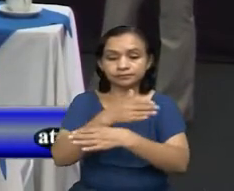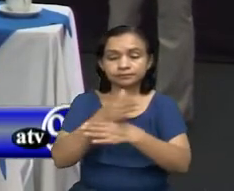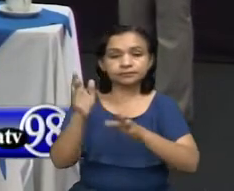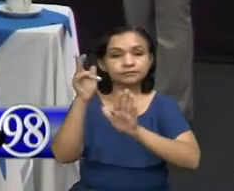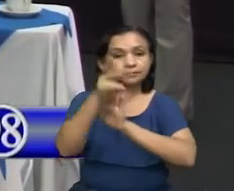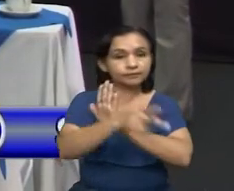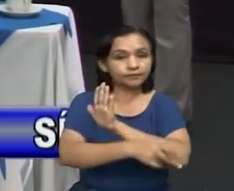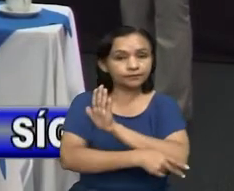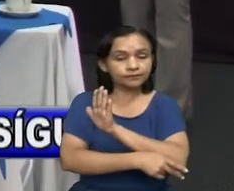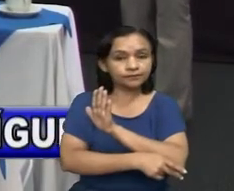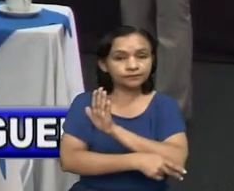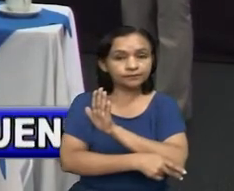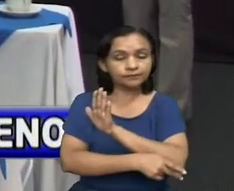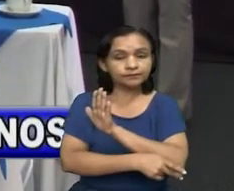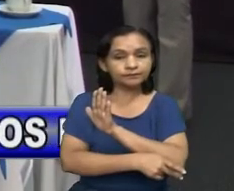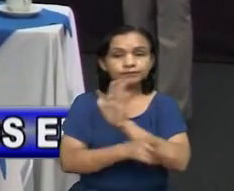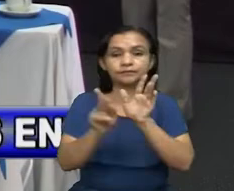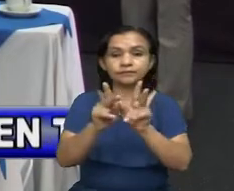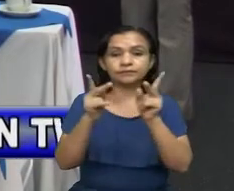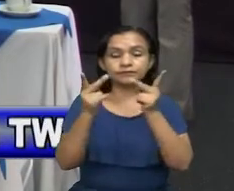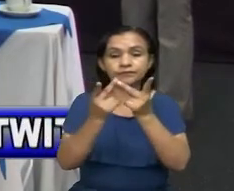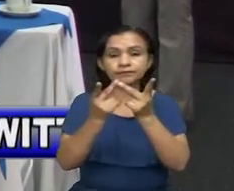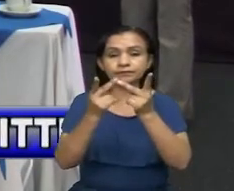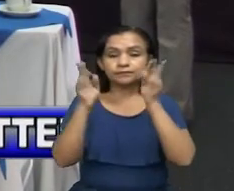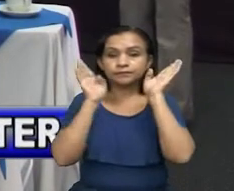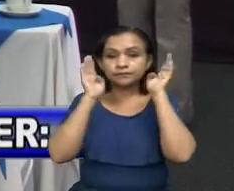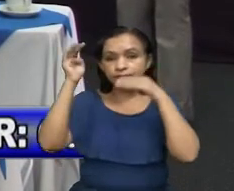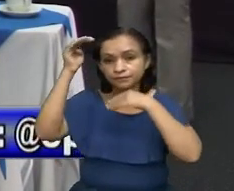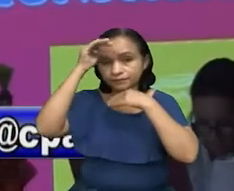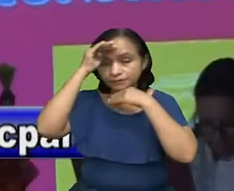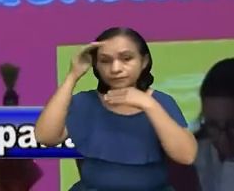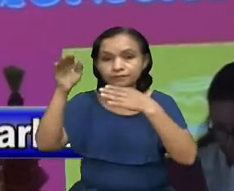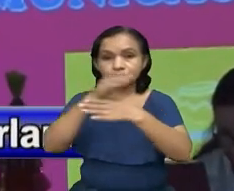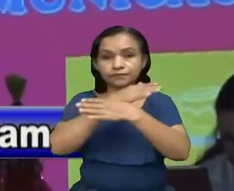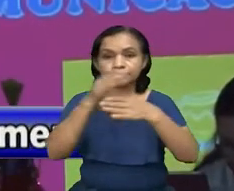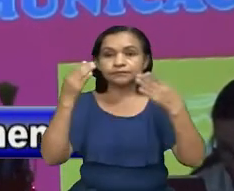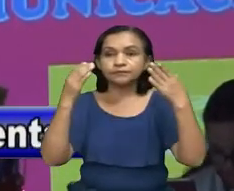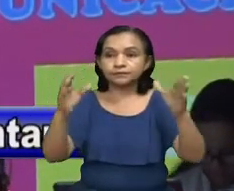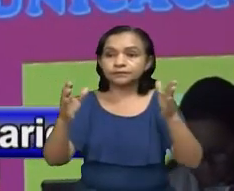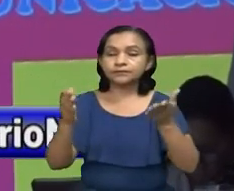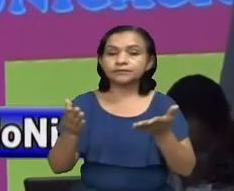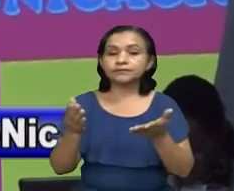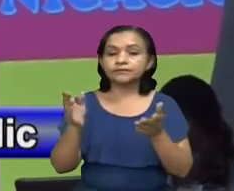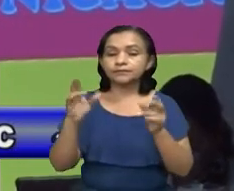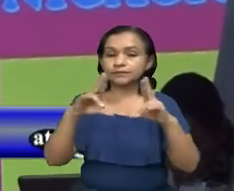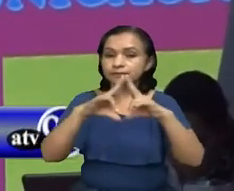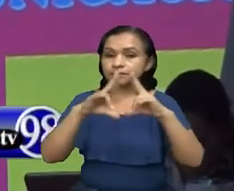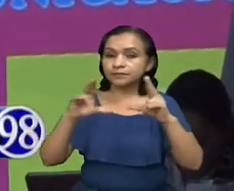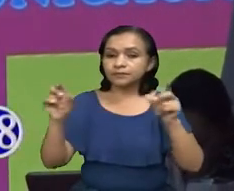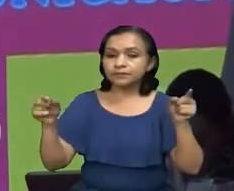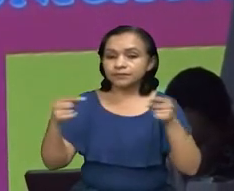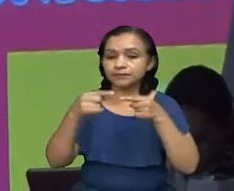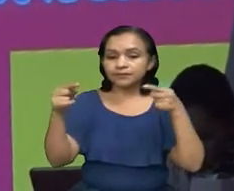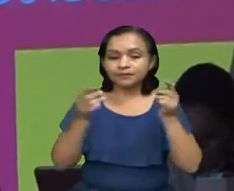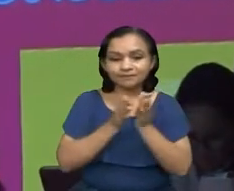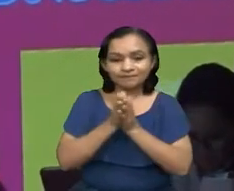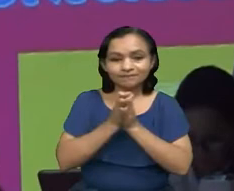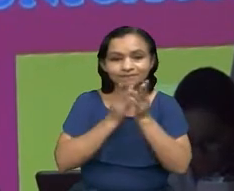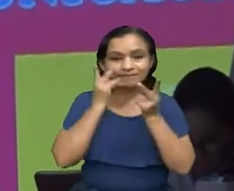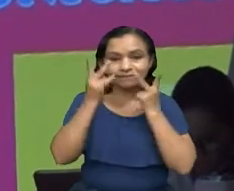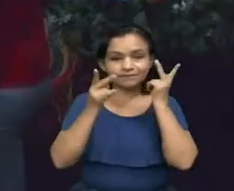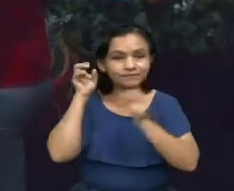países, misiones público-privado y publicaciones en medios extranjeros que ponen a nuestro país en el mapa como destino